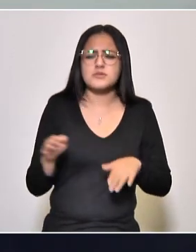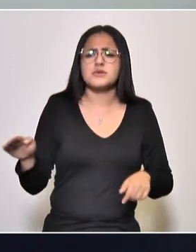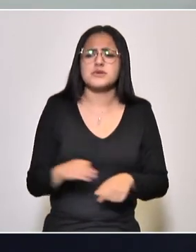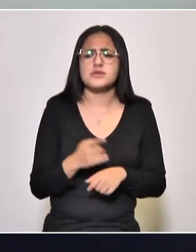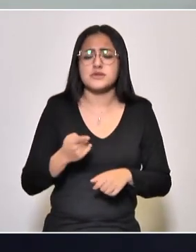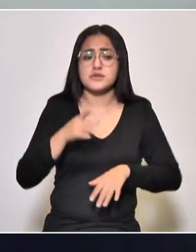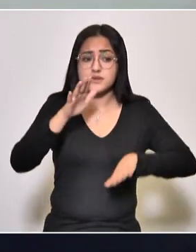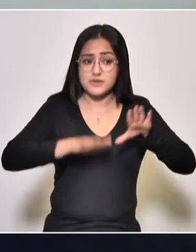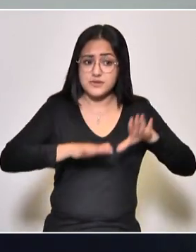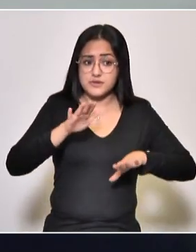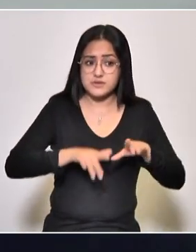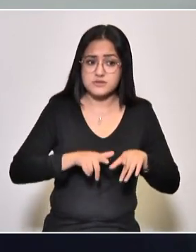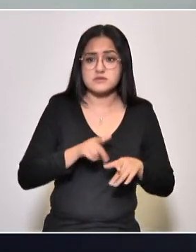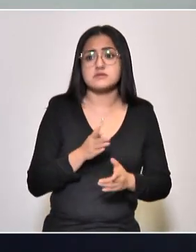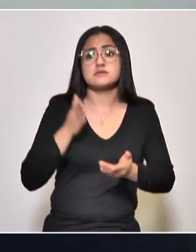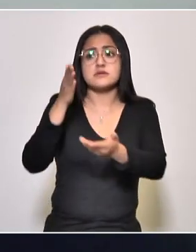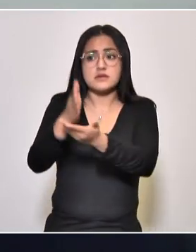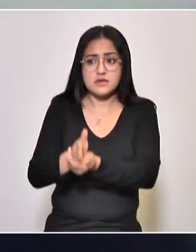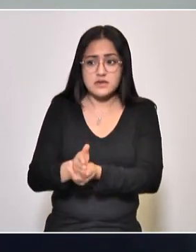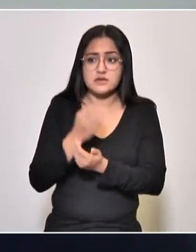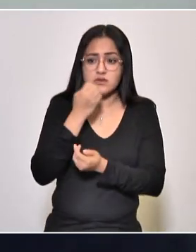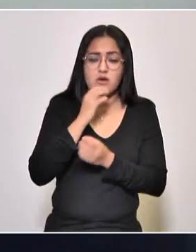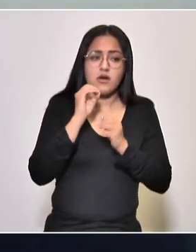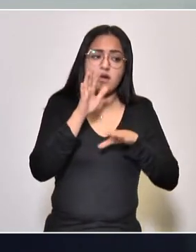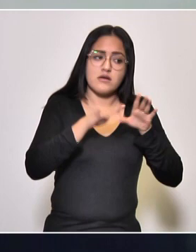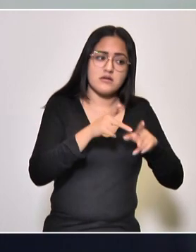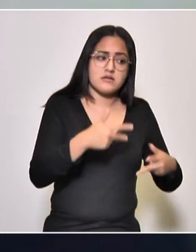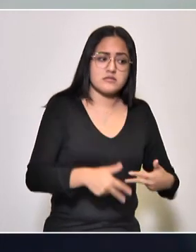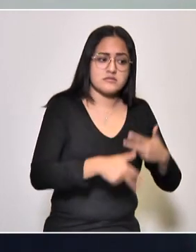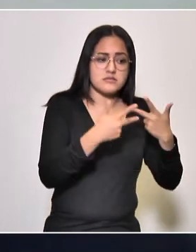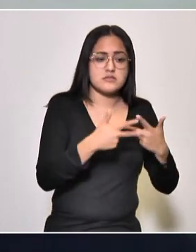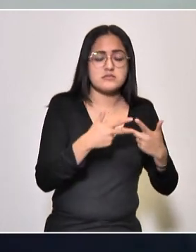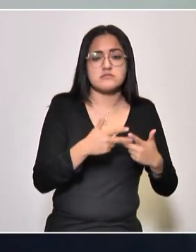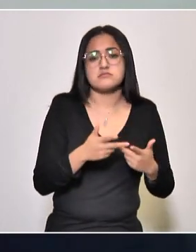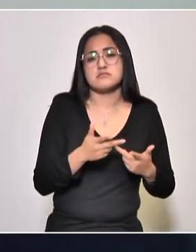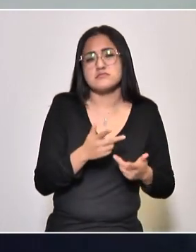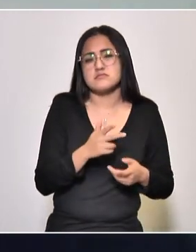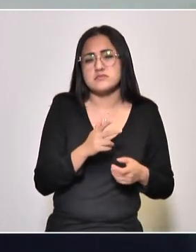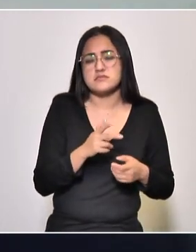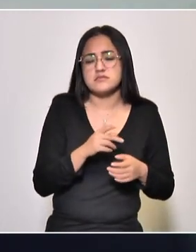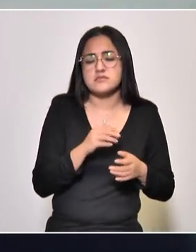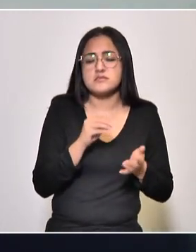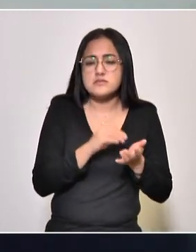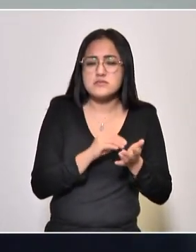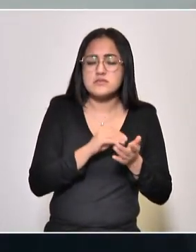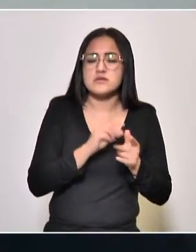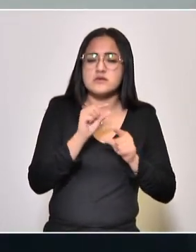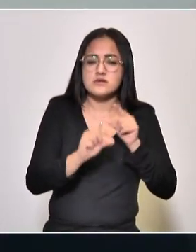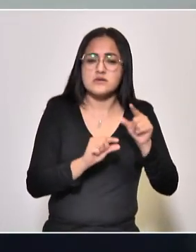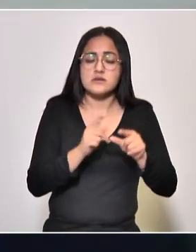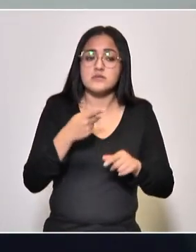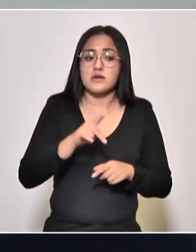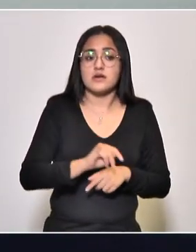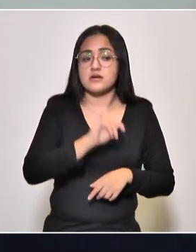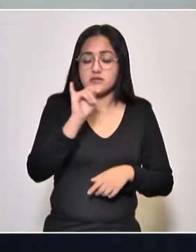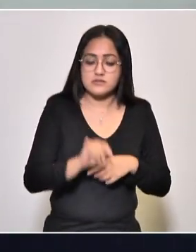a veces presencial, a veces a distancia, es intermitente, pero jamás